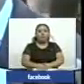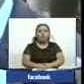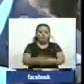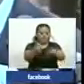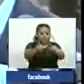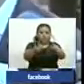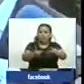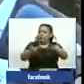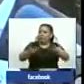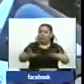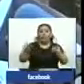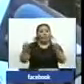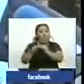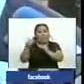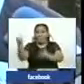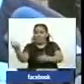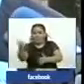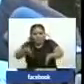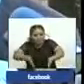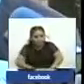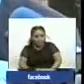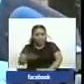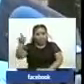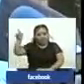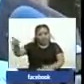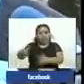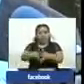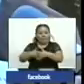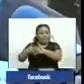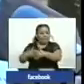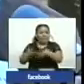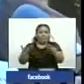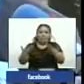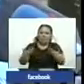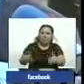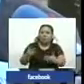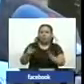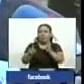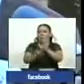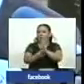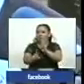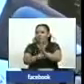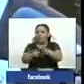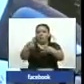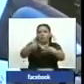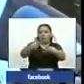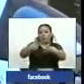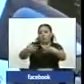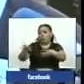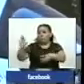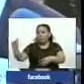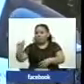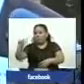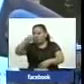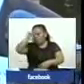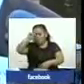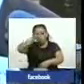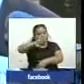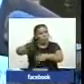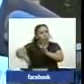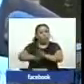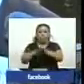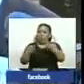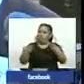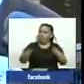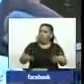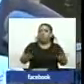derechos que un ciudadano norteamericano tiene. Tienen todo el asidero y el respaldo legal de la legislación laboral en los Estados Unidos. Tienen todo, absolutamente